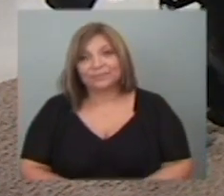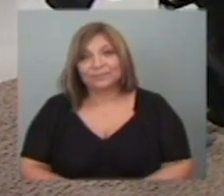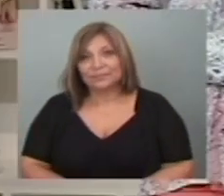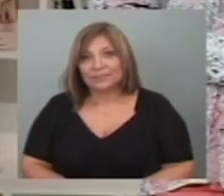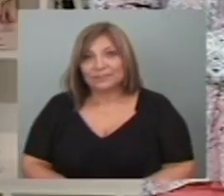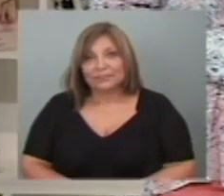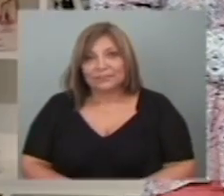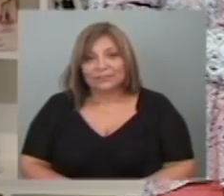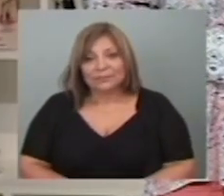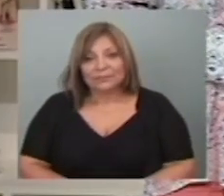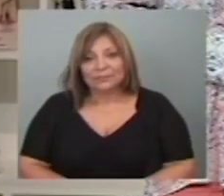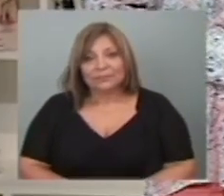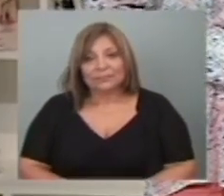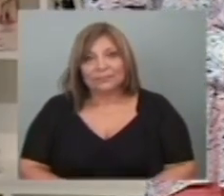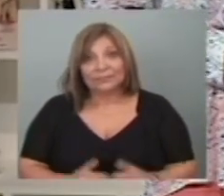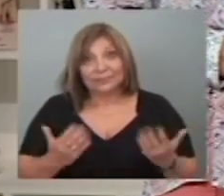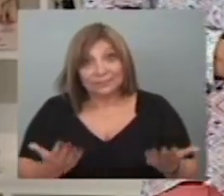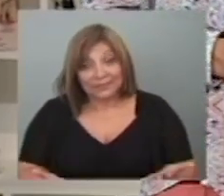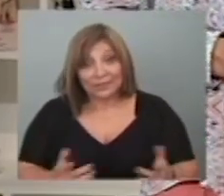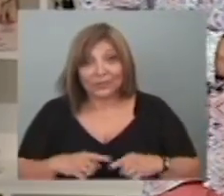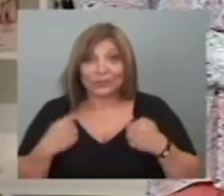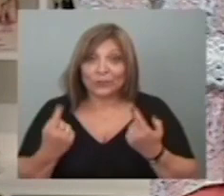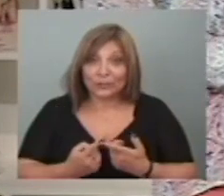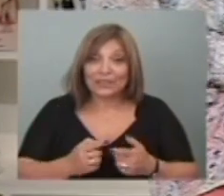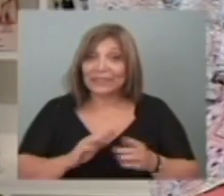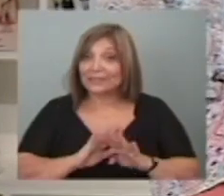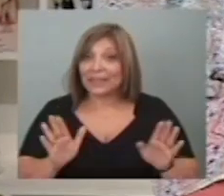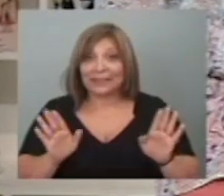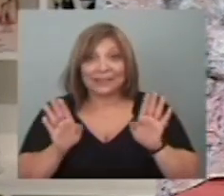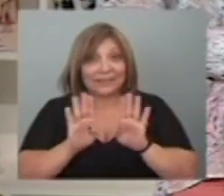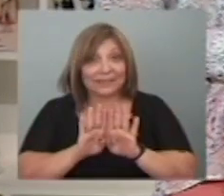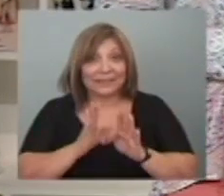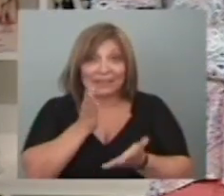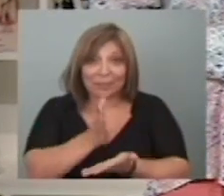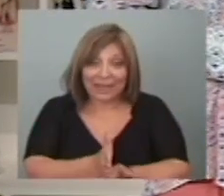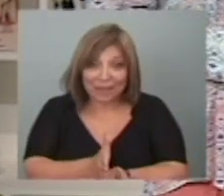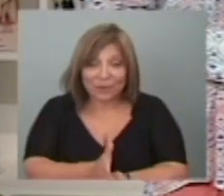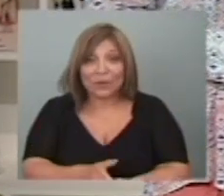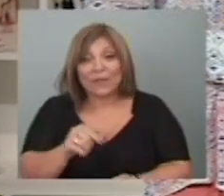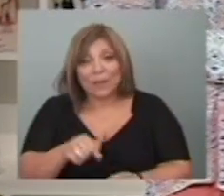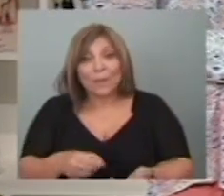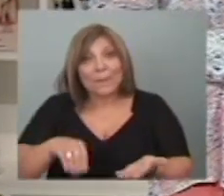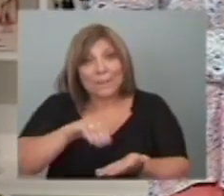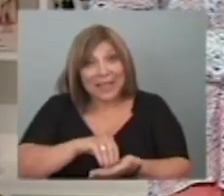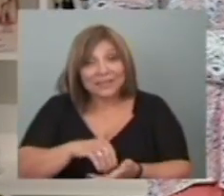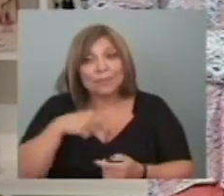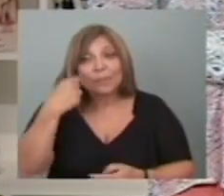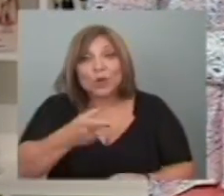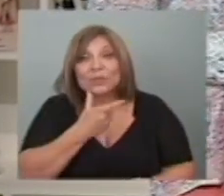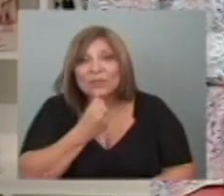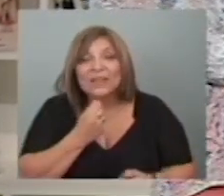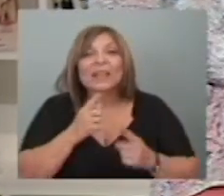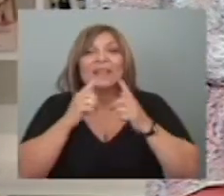ustedes. Bien, y nosotros estamos cerrando el programa y le vamos a adelantar más info el próximo jueves. Vamos a hablar